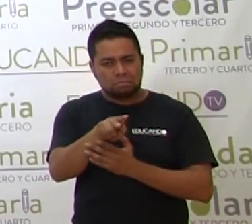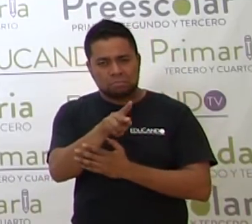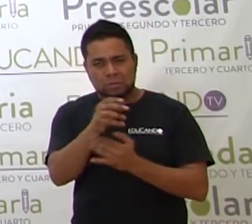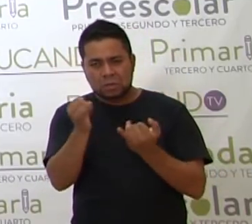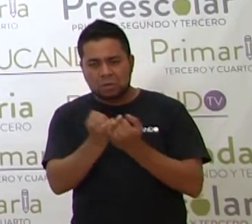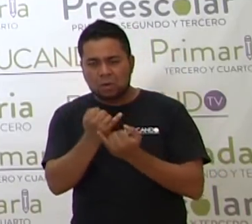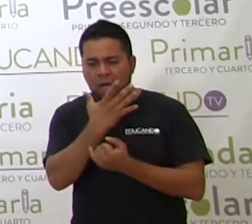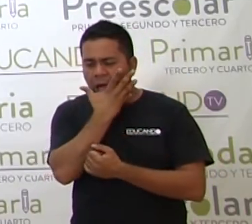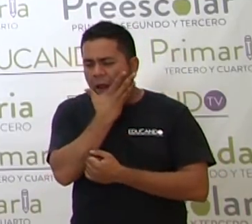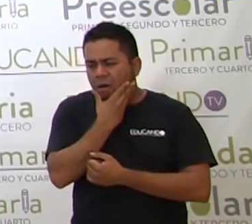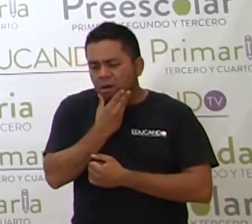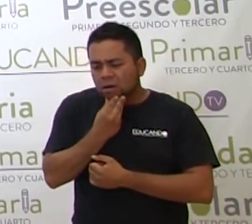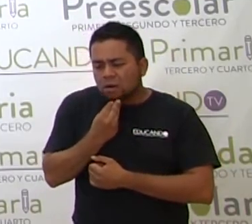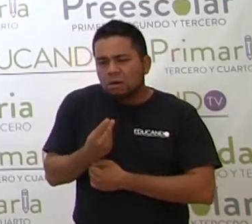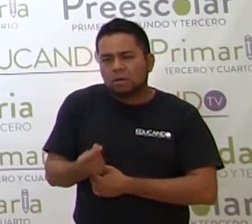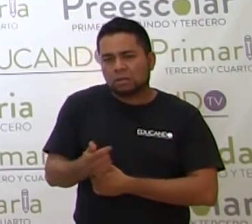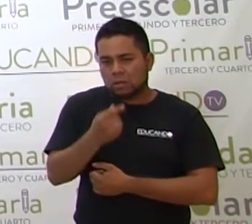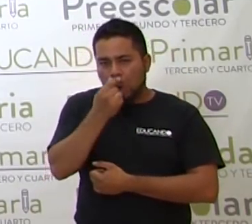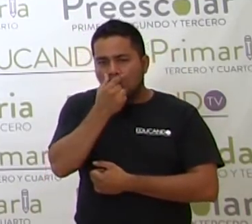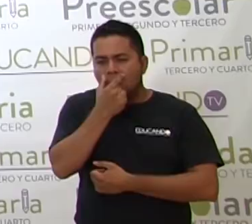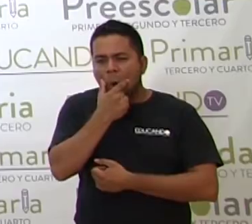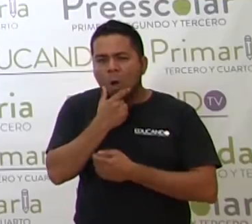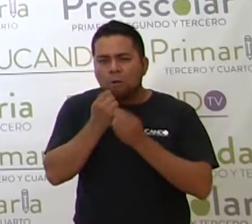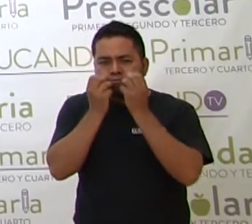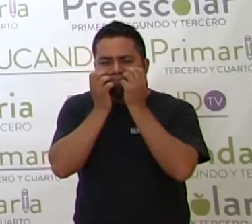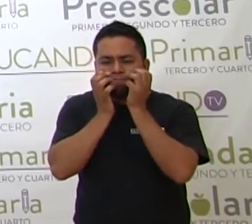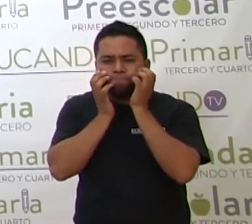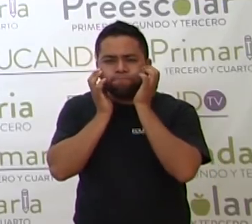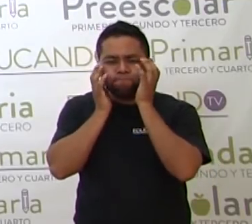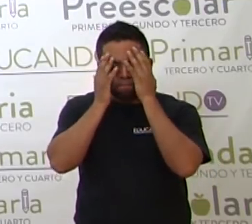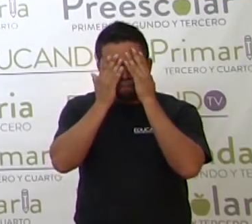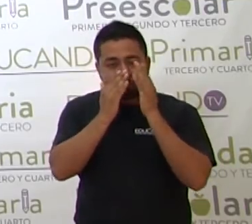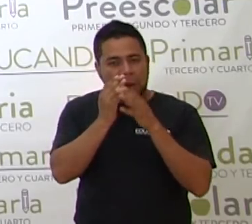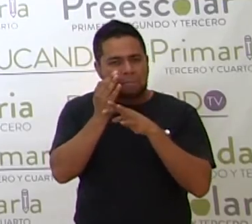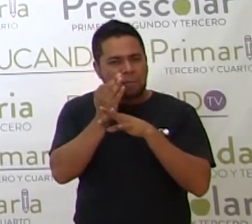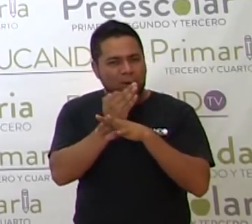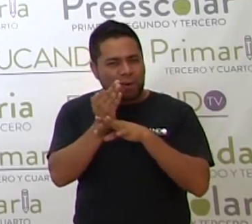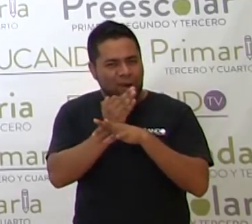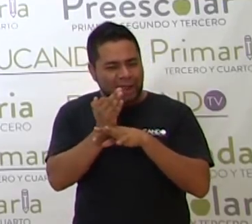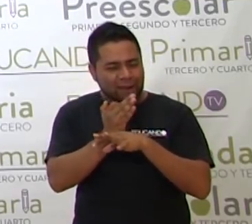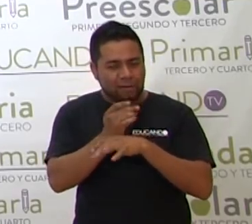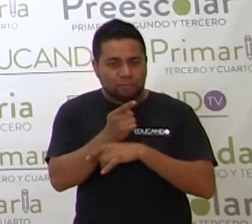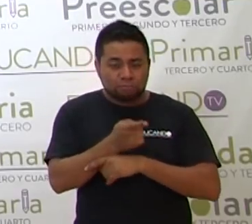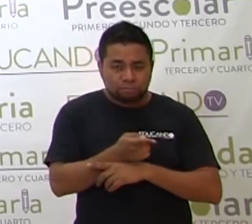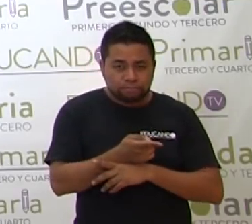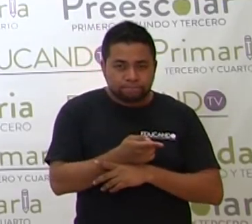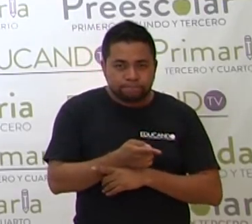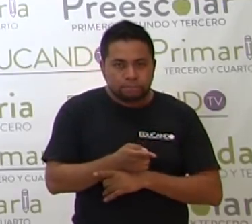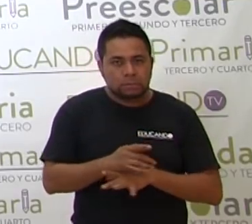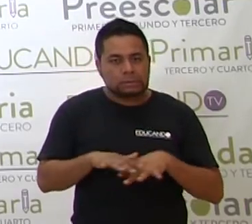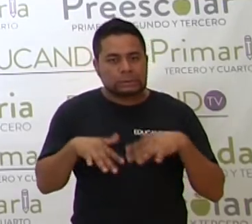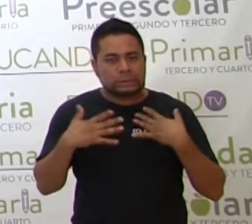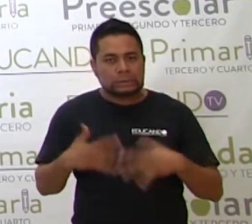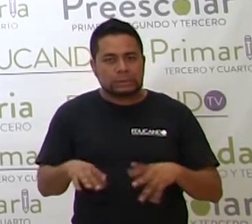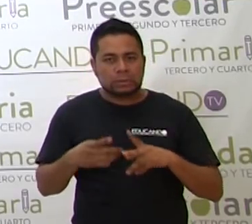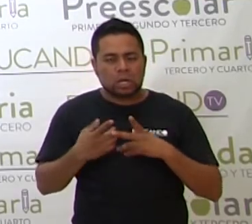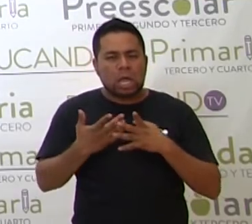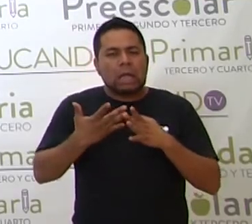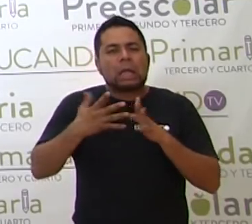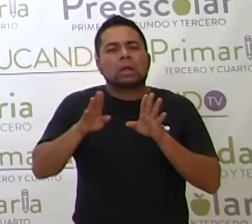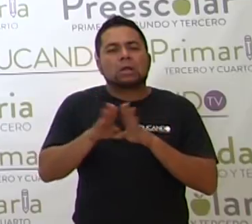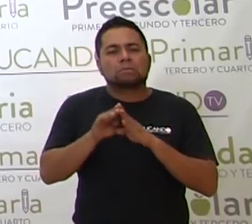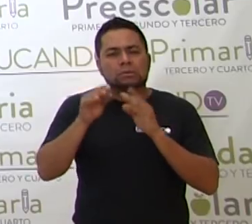barba y el bigote que cubrían su cara morena, la cual empezaba a llenarse de